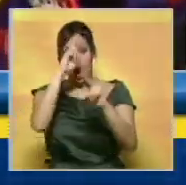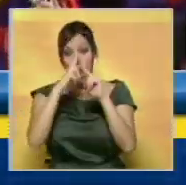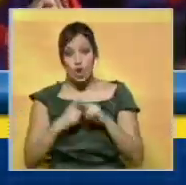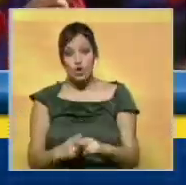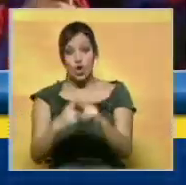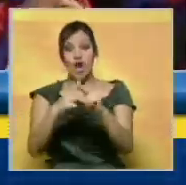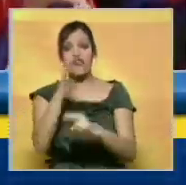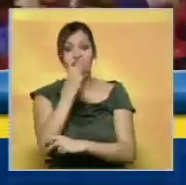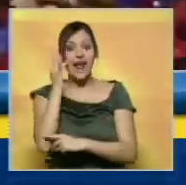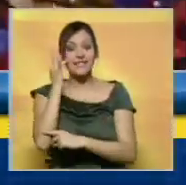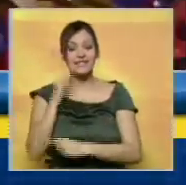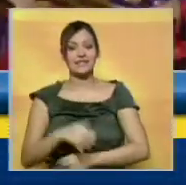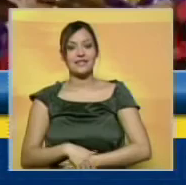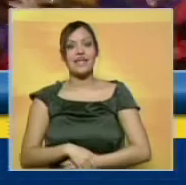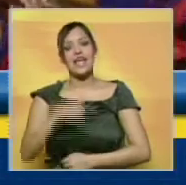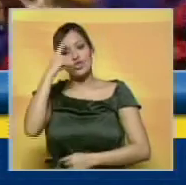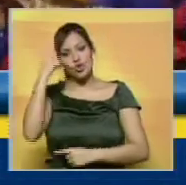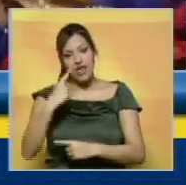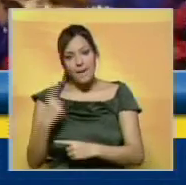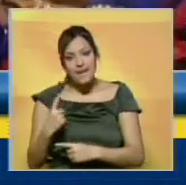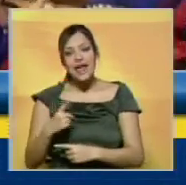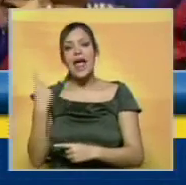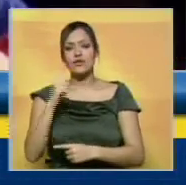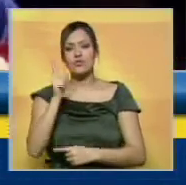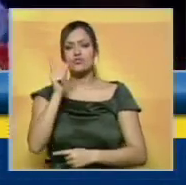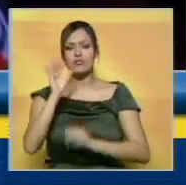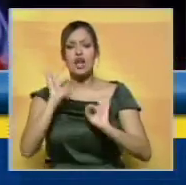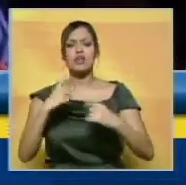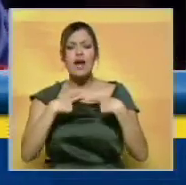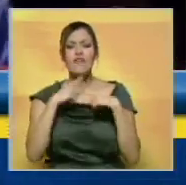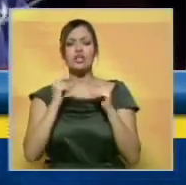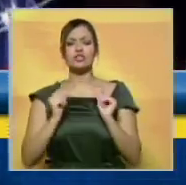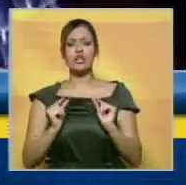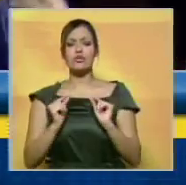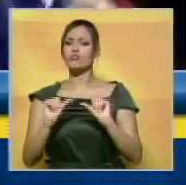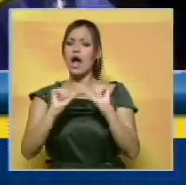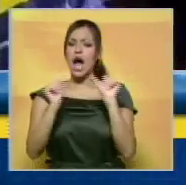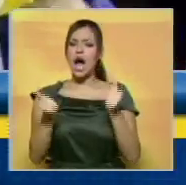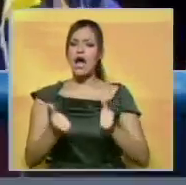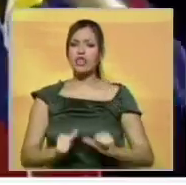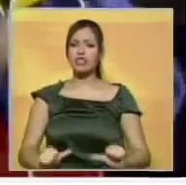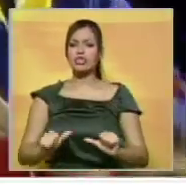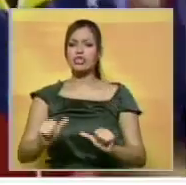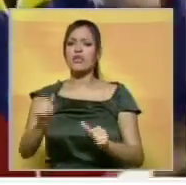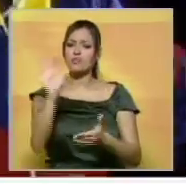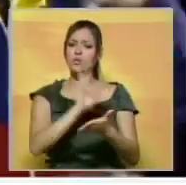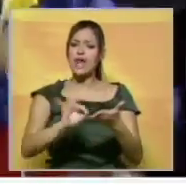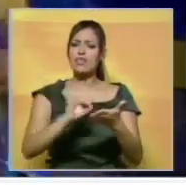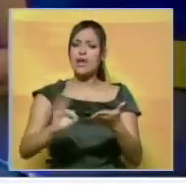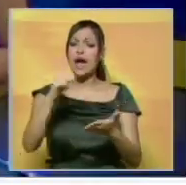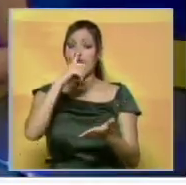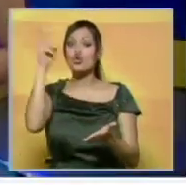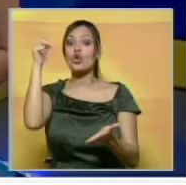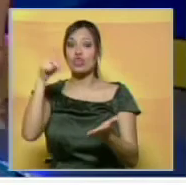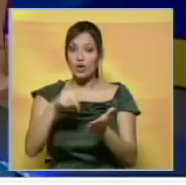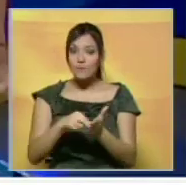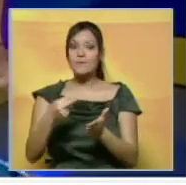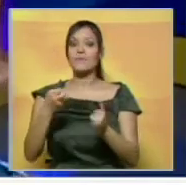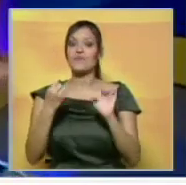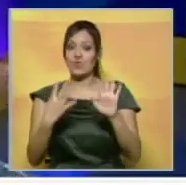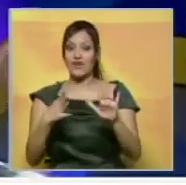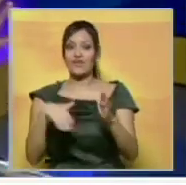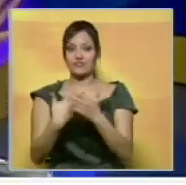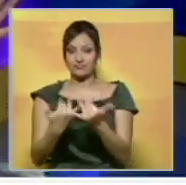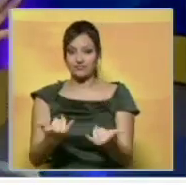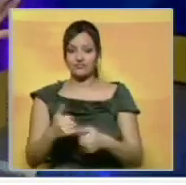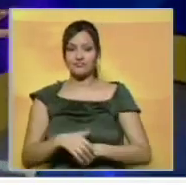de Francia y a Dudamel la Orden Caballero de las Artes y Letras en el 2009. Cambiamos de tema porque